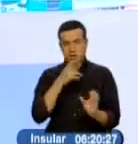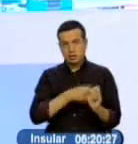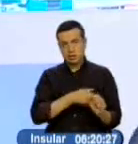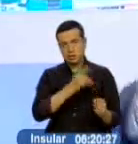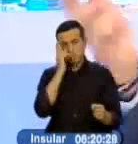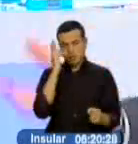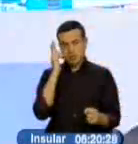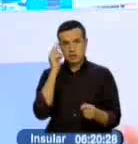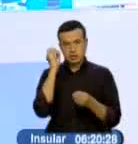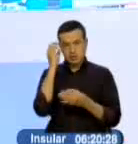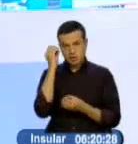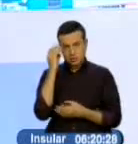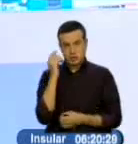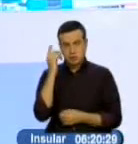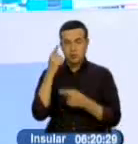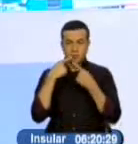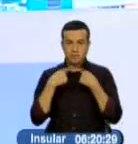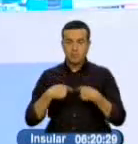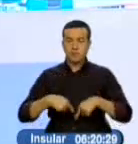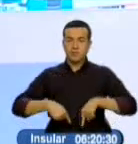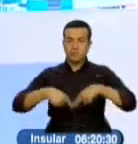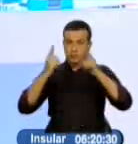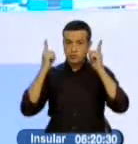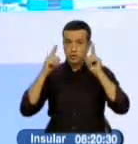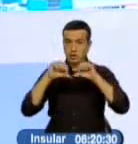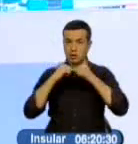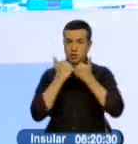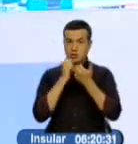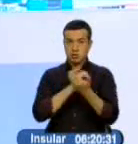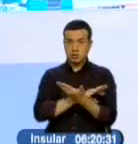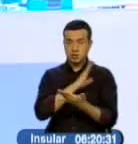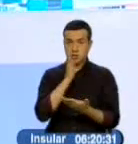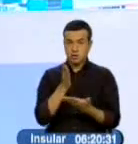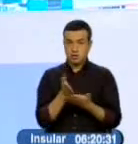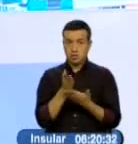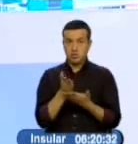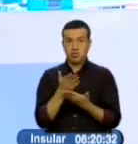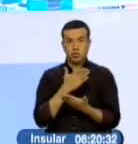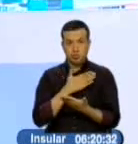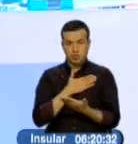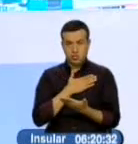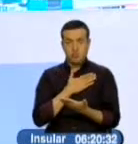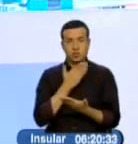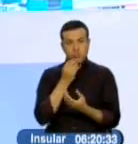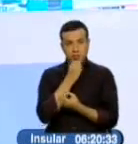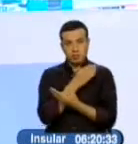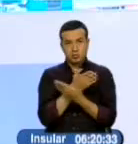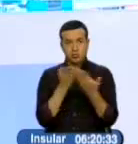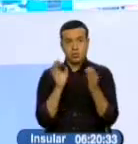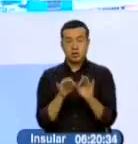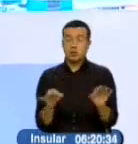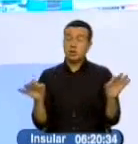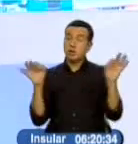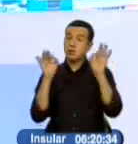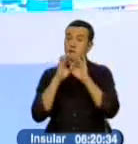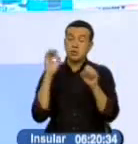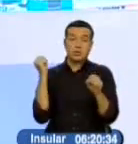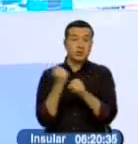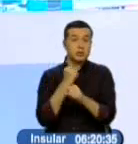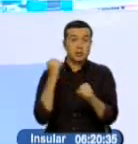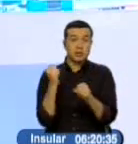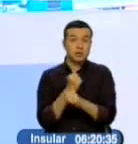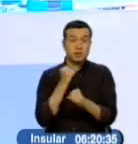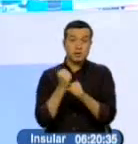la rendición de cuentas públicas en la Asamblea Nacional, y justamente yo hacía hincapié en la necesidad de trabajar